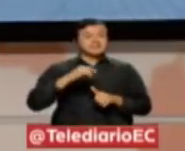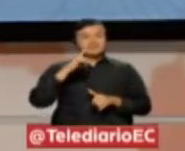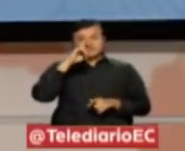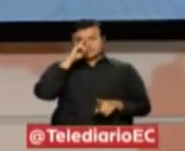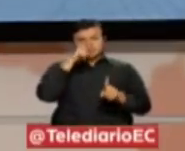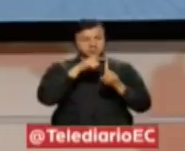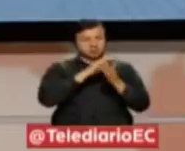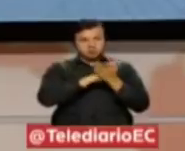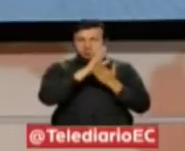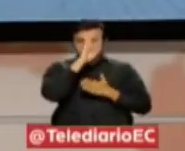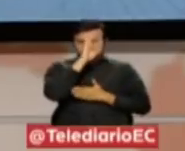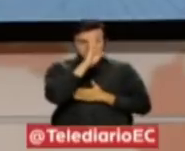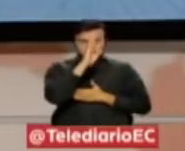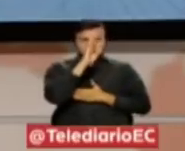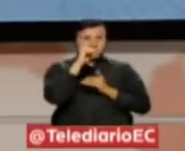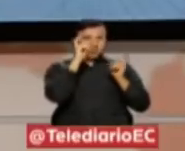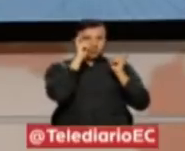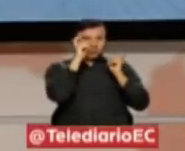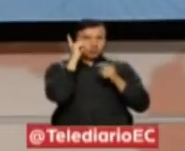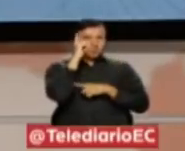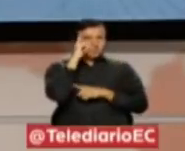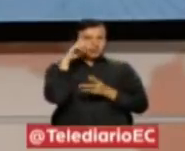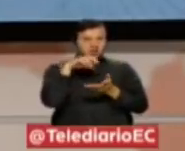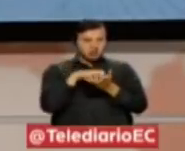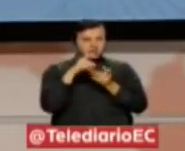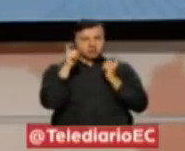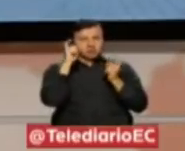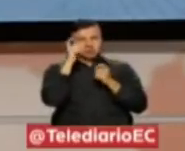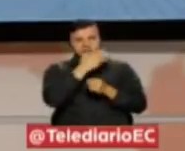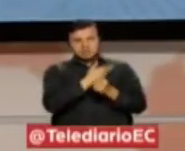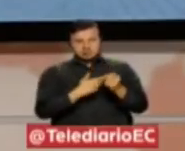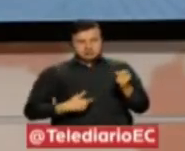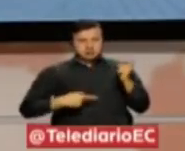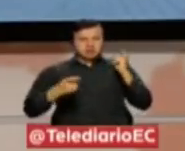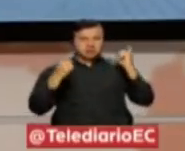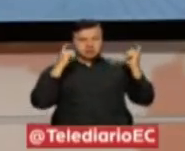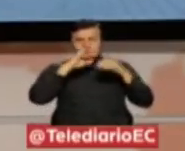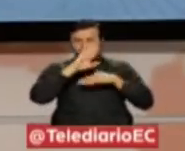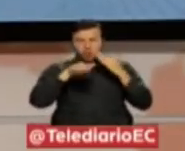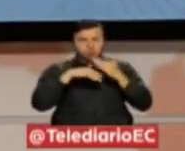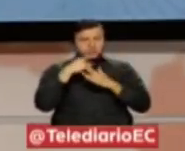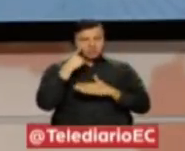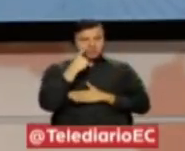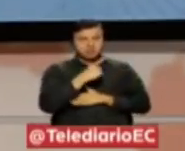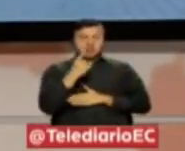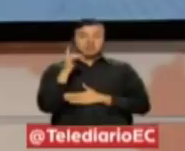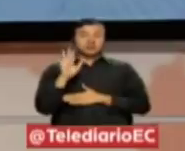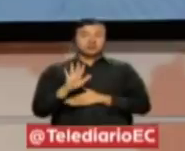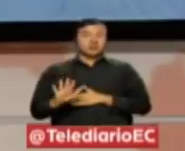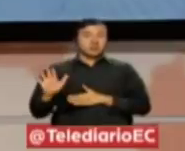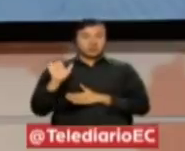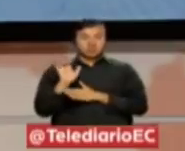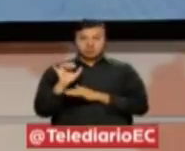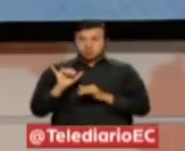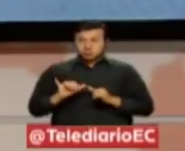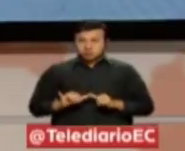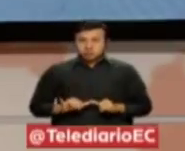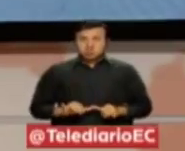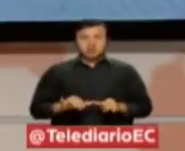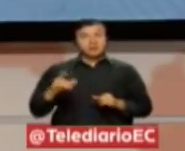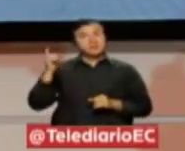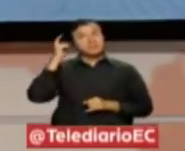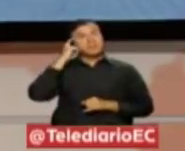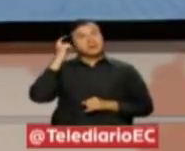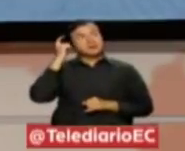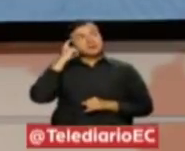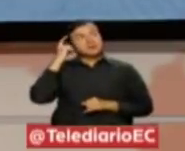de transparencia en el manejo del gobierno, en el manejo del Ejecutivo. Por cierto, el país no puede seguir pensando y